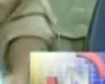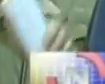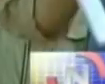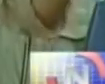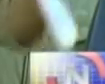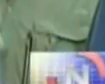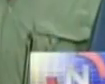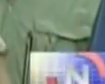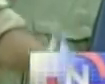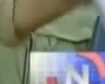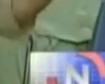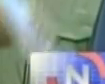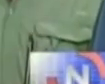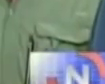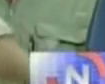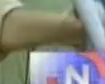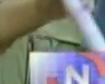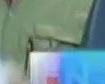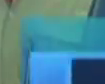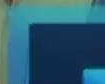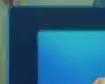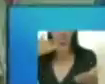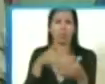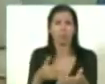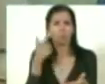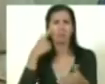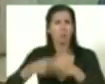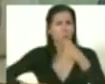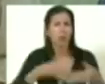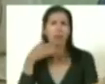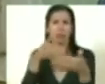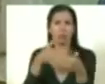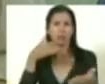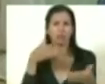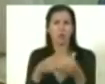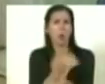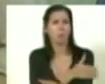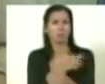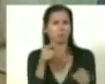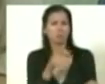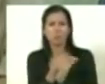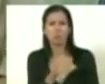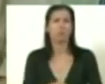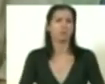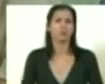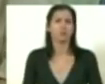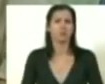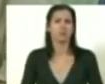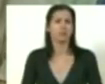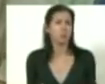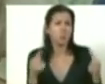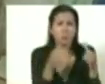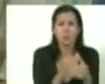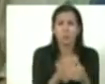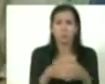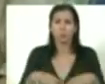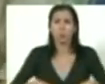de la difamación, de la agresión, de los ataques diarios de esta derecha y de esta